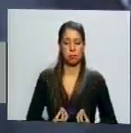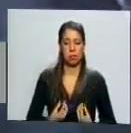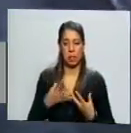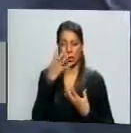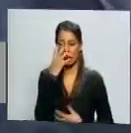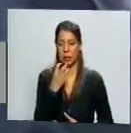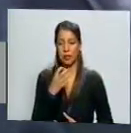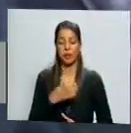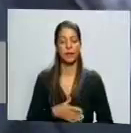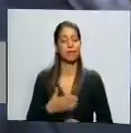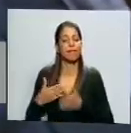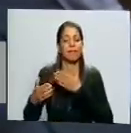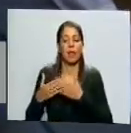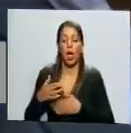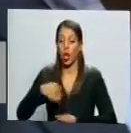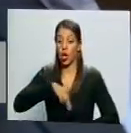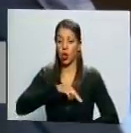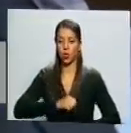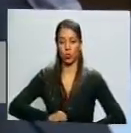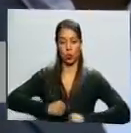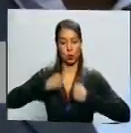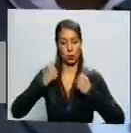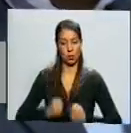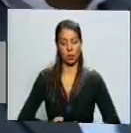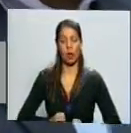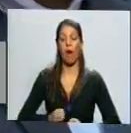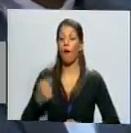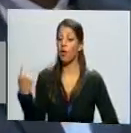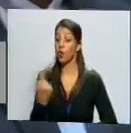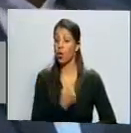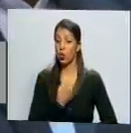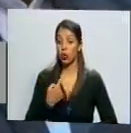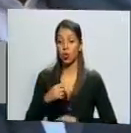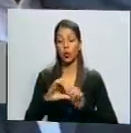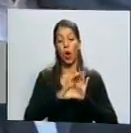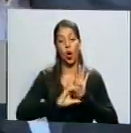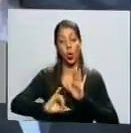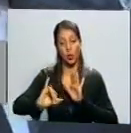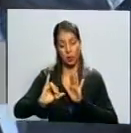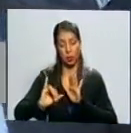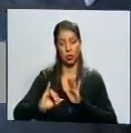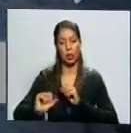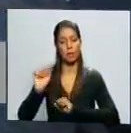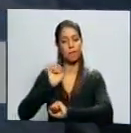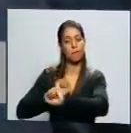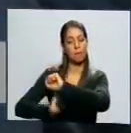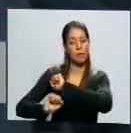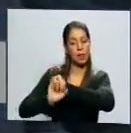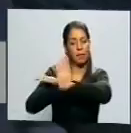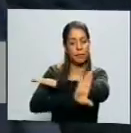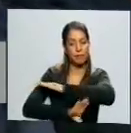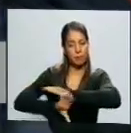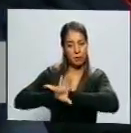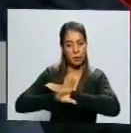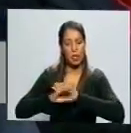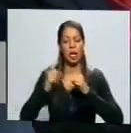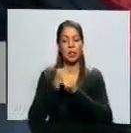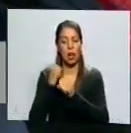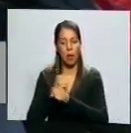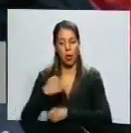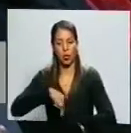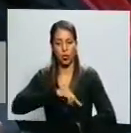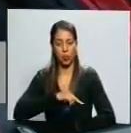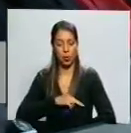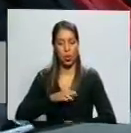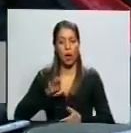Y nosotros debemos salir, compatriotas, con coraje a defender el trabajo que hemos venido haciendo y que estamos haciendo.